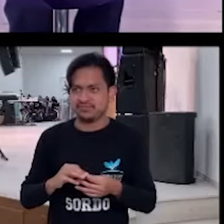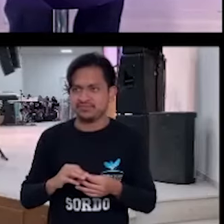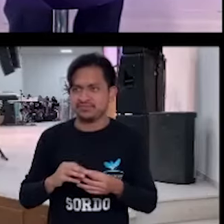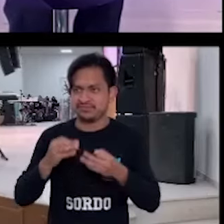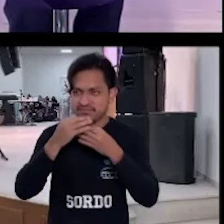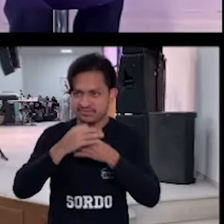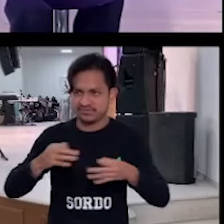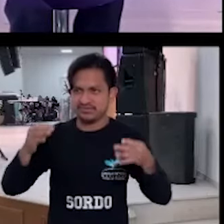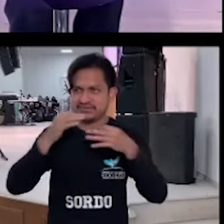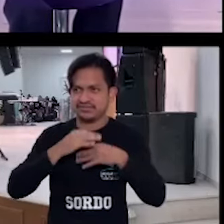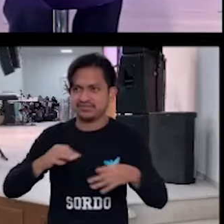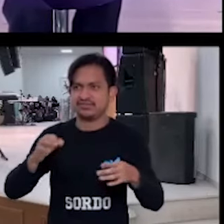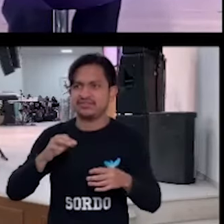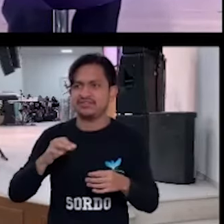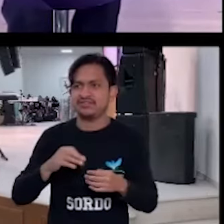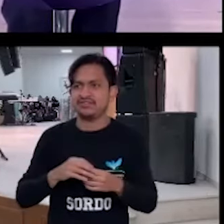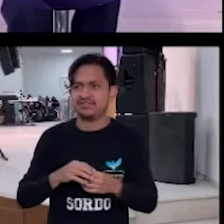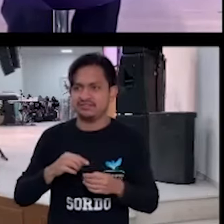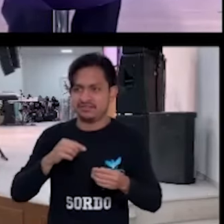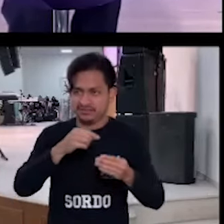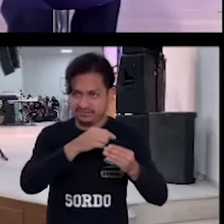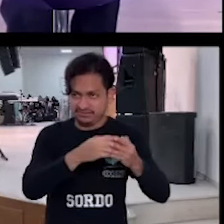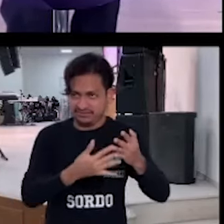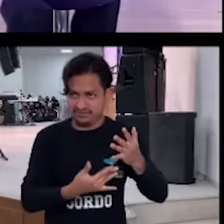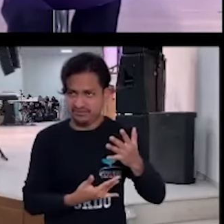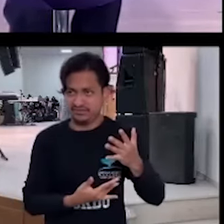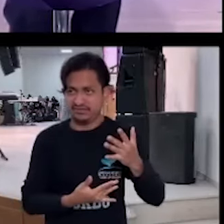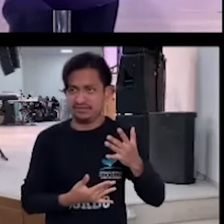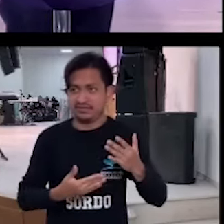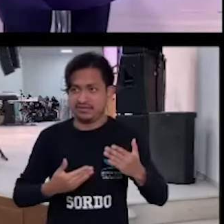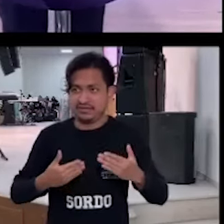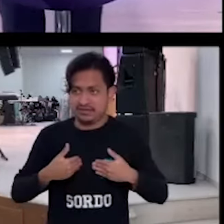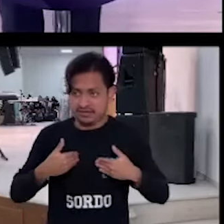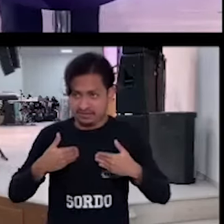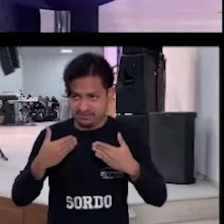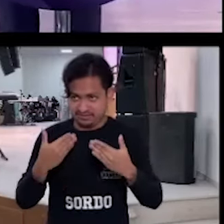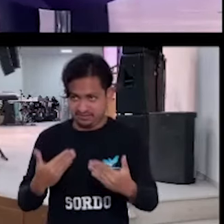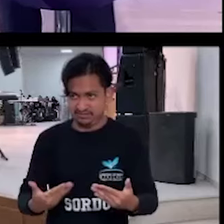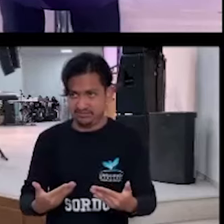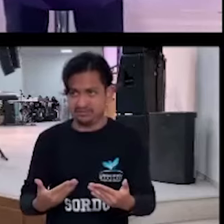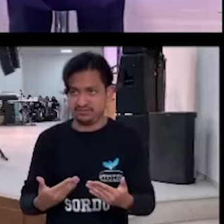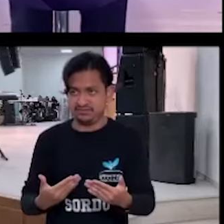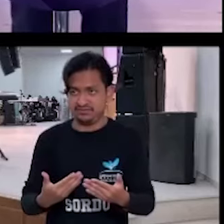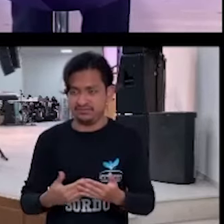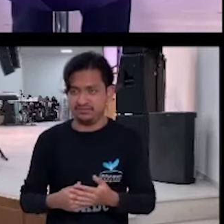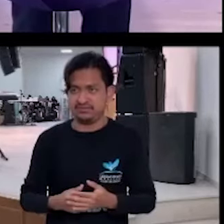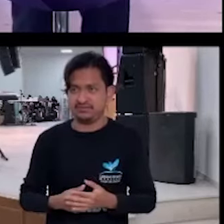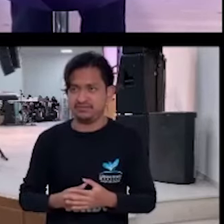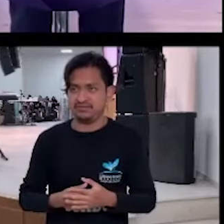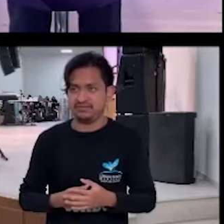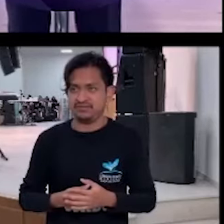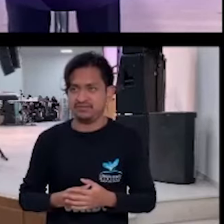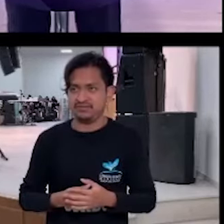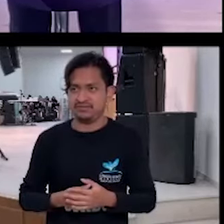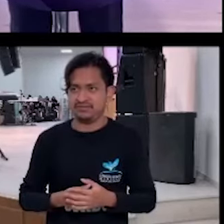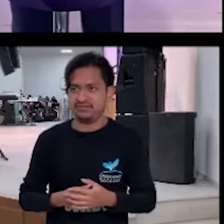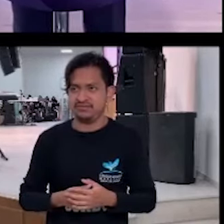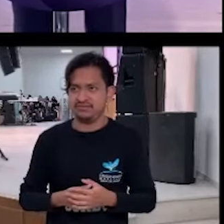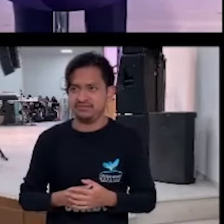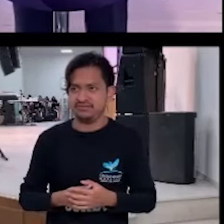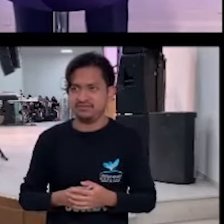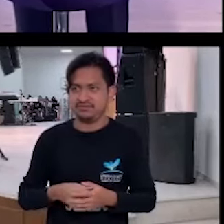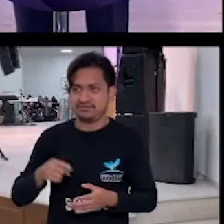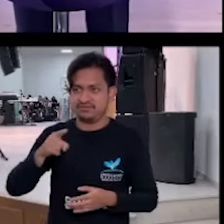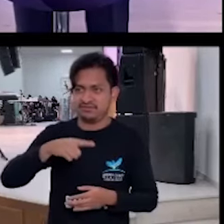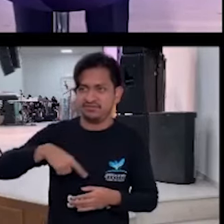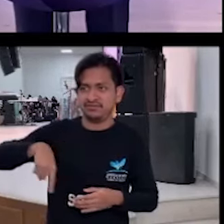Si alguno aspira a ocupar el cargo de anciano en la iglesia, la versión 60 dice: si alguno desea obispado, y el obispado